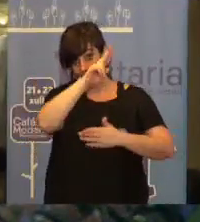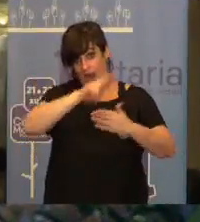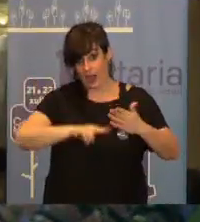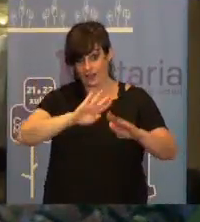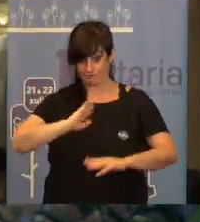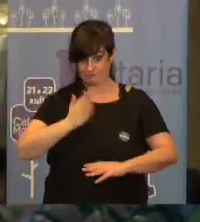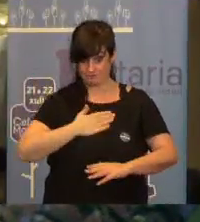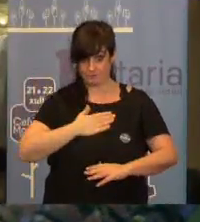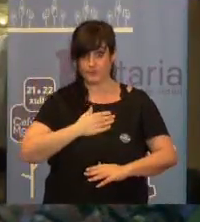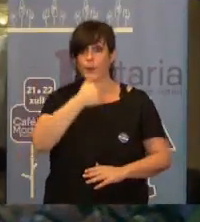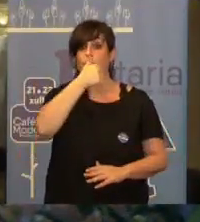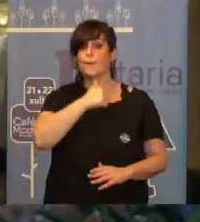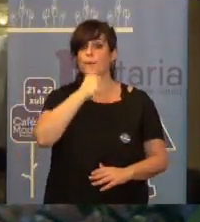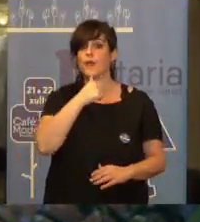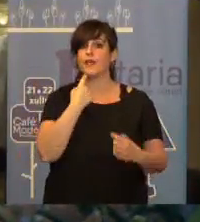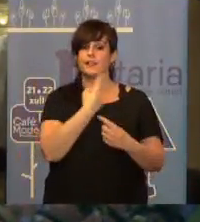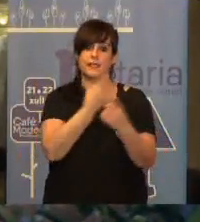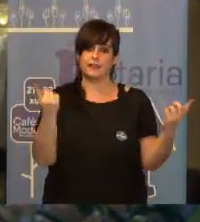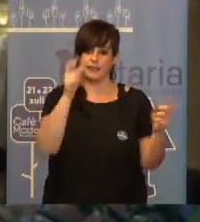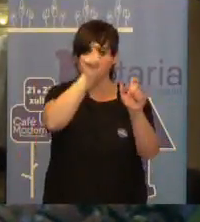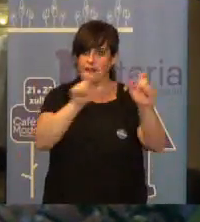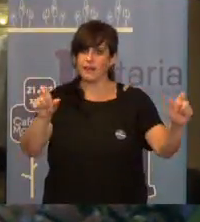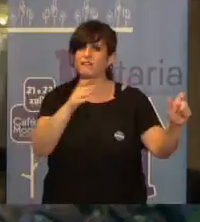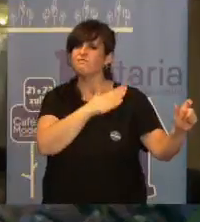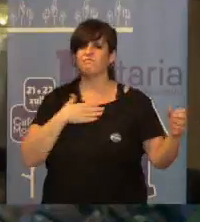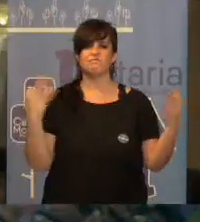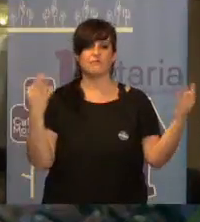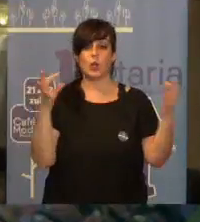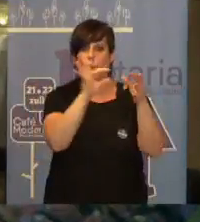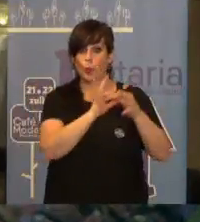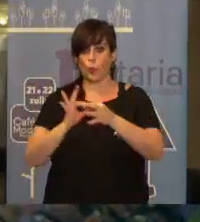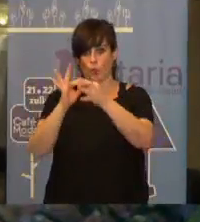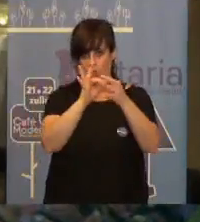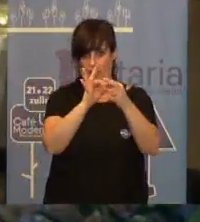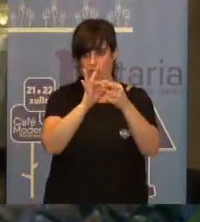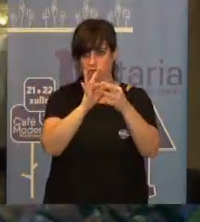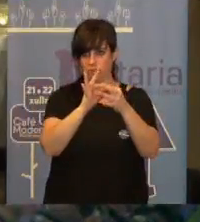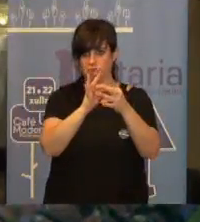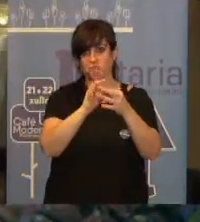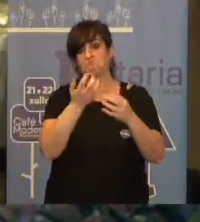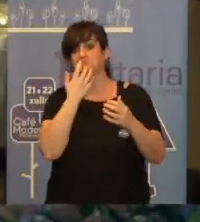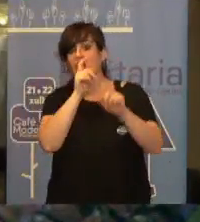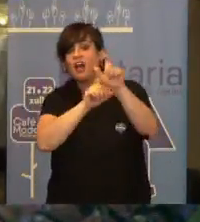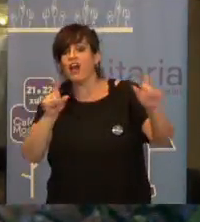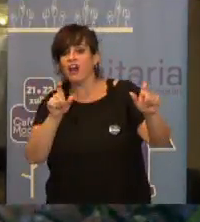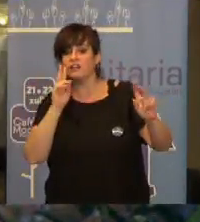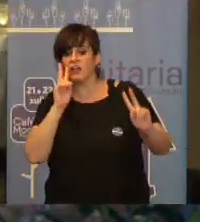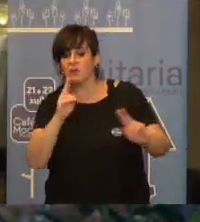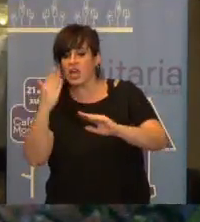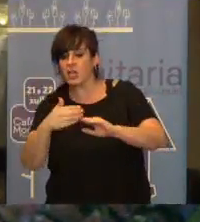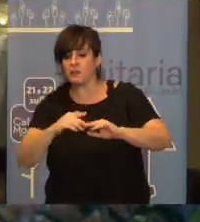Manuel Beiras que a xente quere unidade popular e non disputas por mover marcos entre fincas de